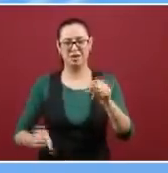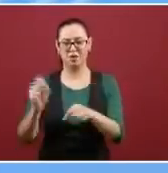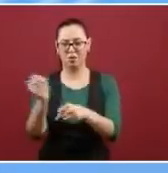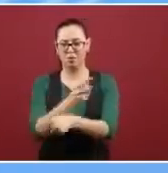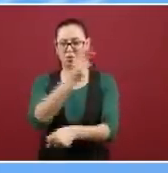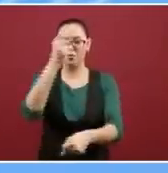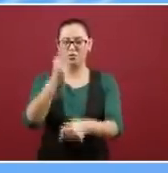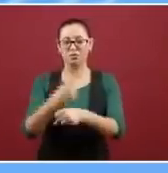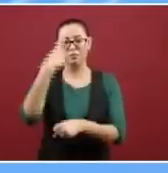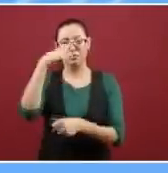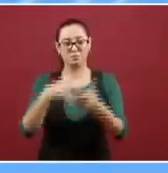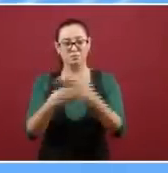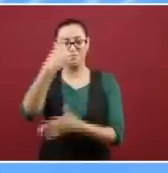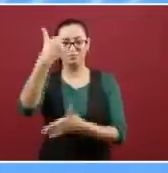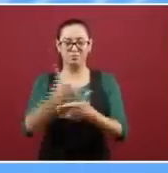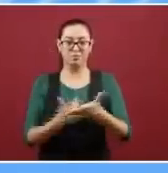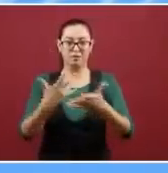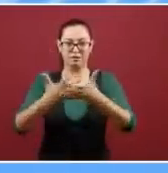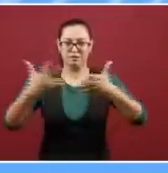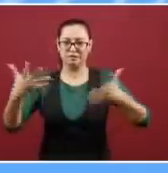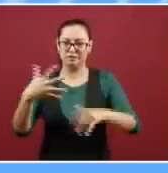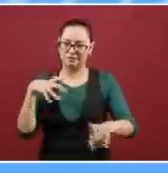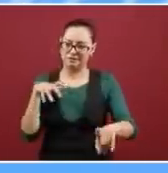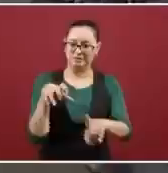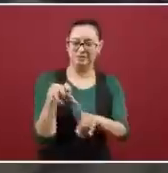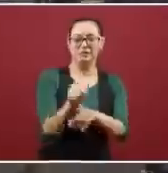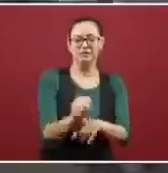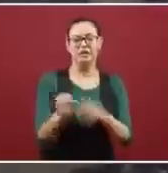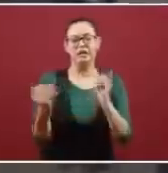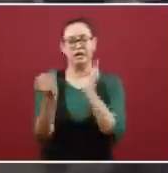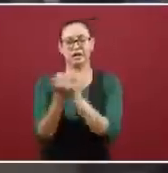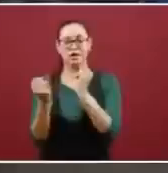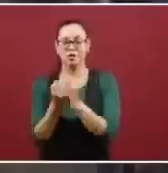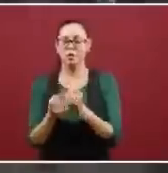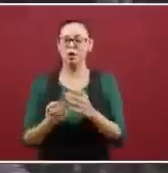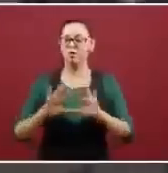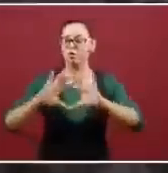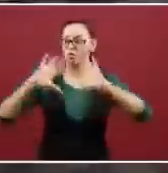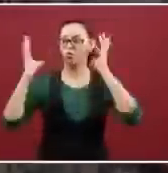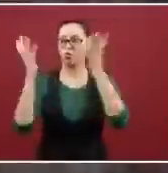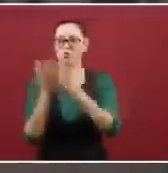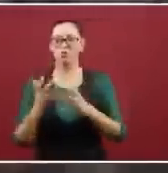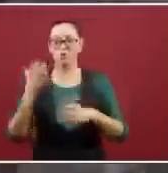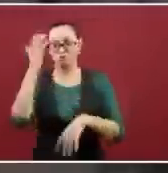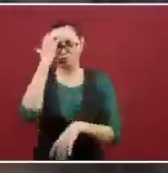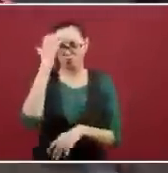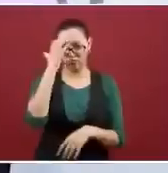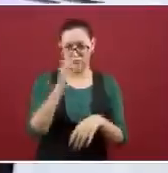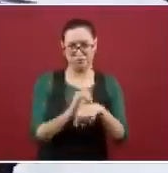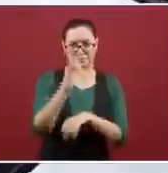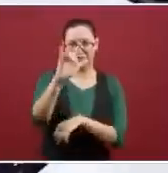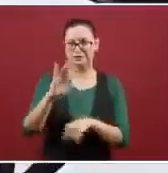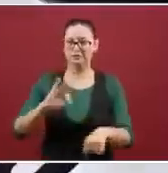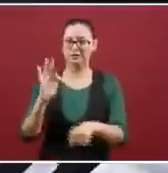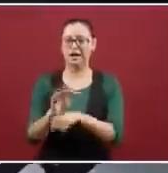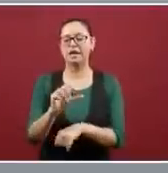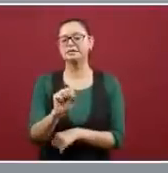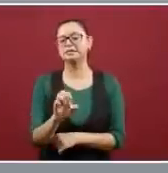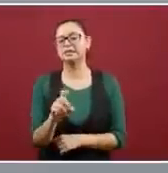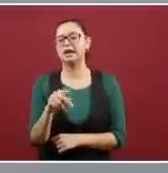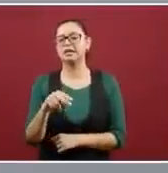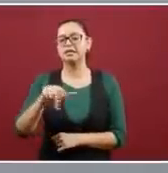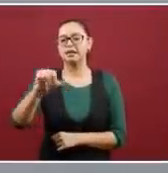aterrizar grandes proyectos y despegar al mundo de la industria aeronáutica y de defensa. La Secretaría de la Defensa